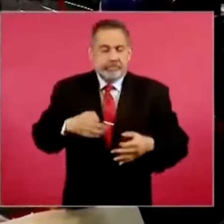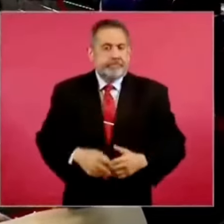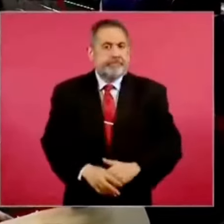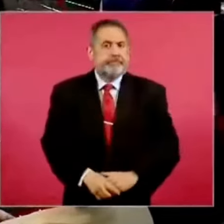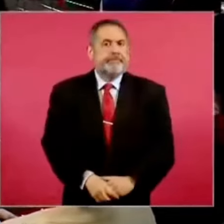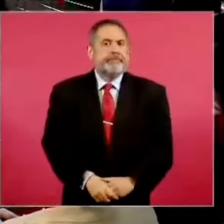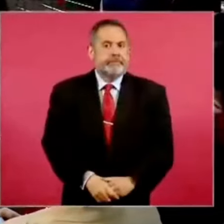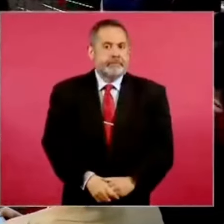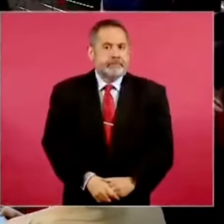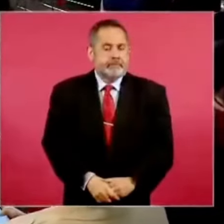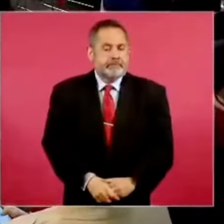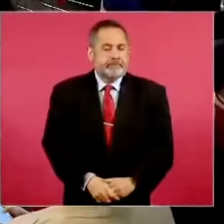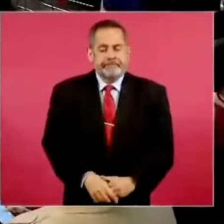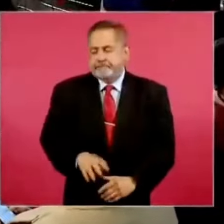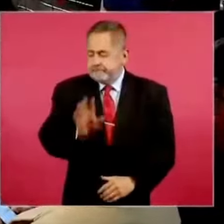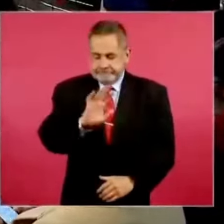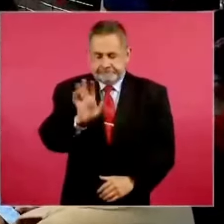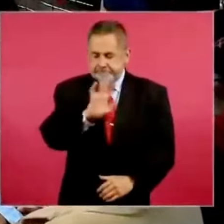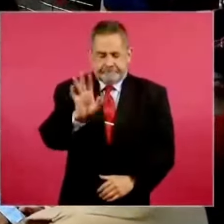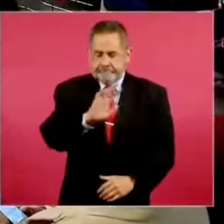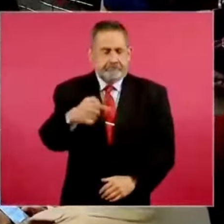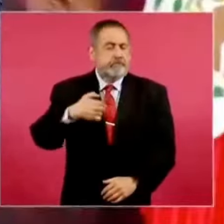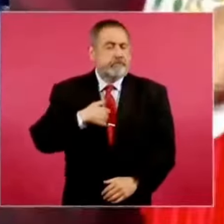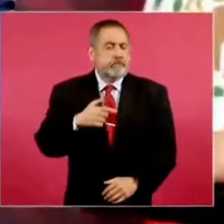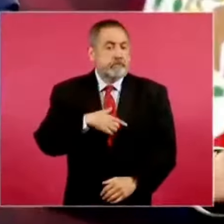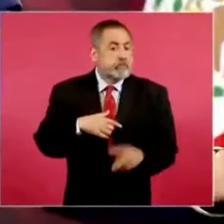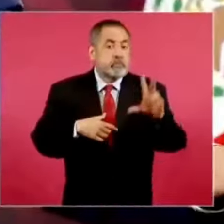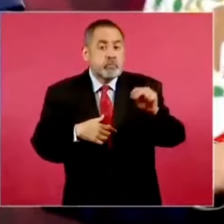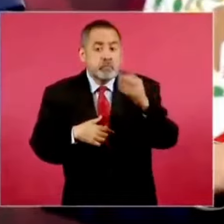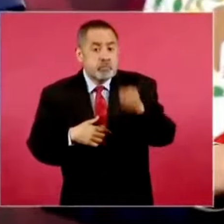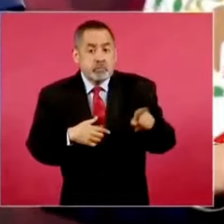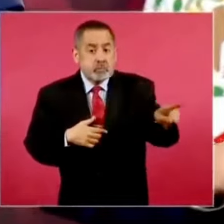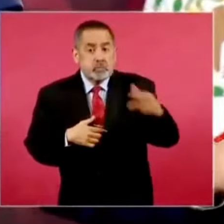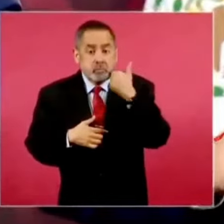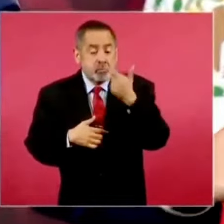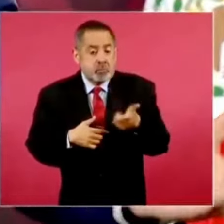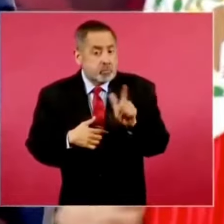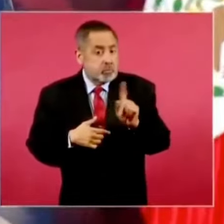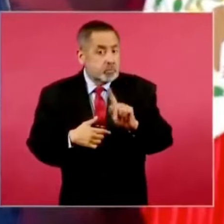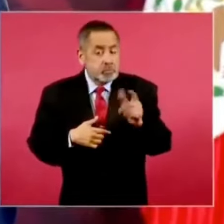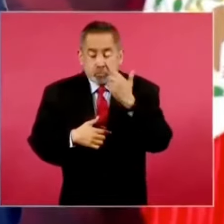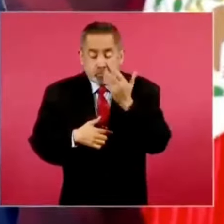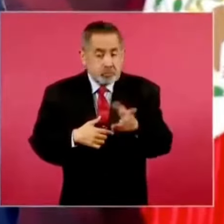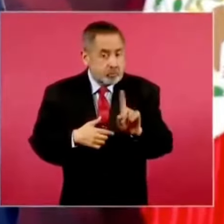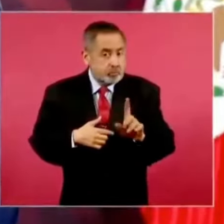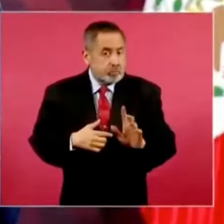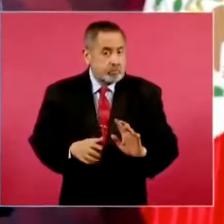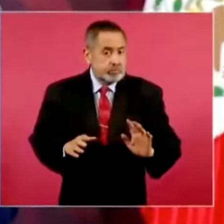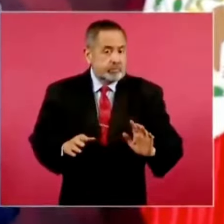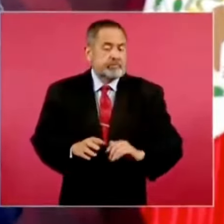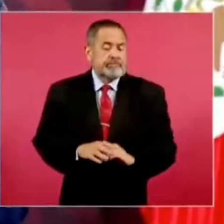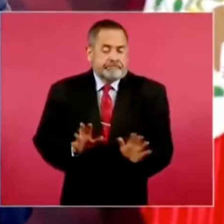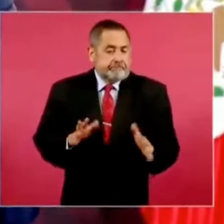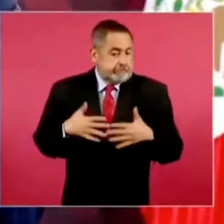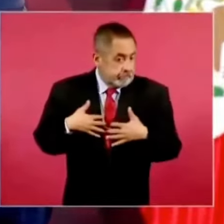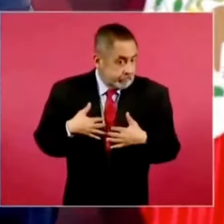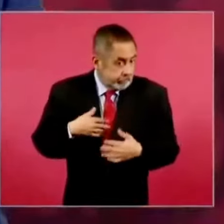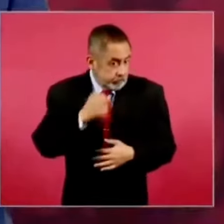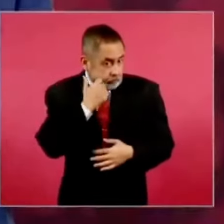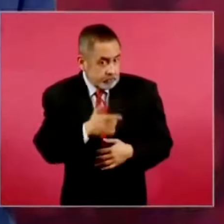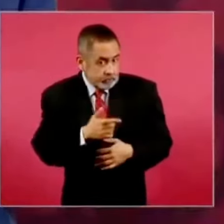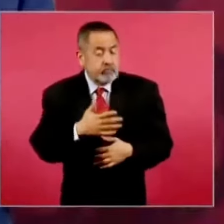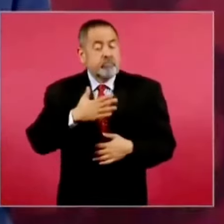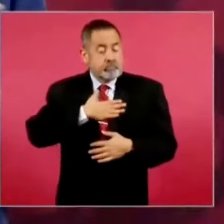No, ya nosotros, es que no se aceptó. ¿Sí? Entonces, yo iba